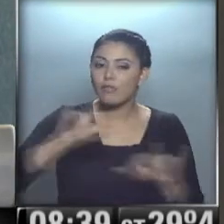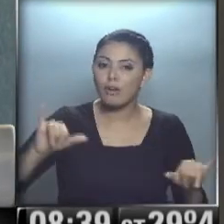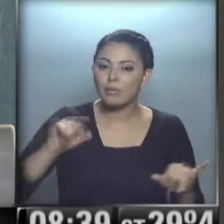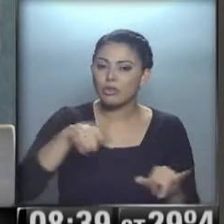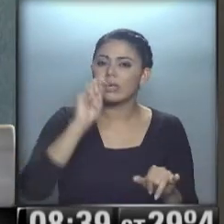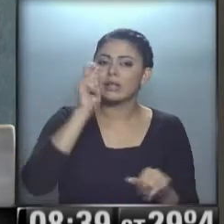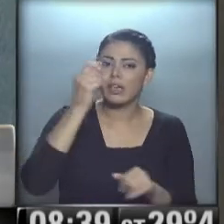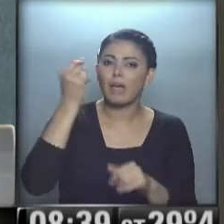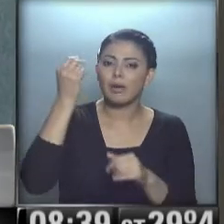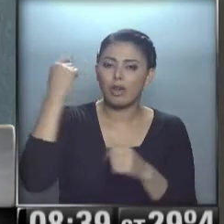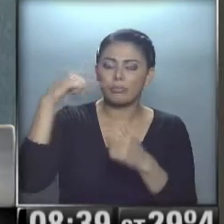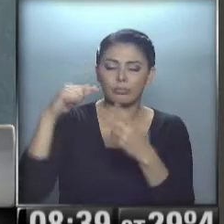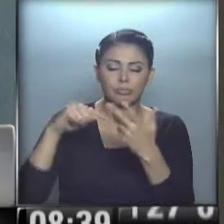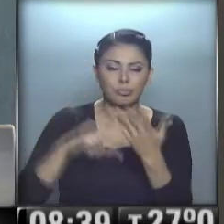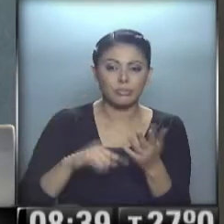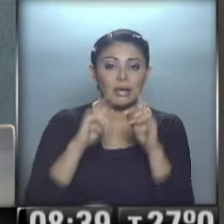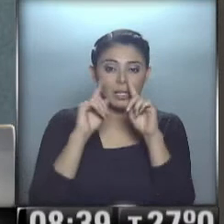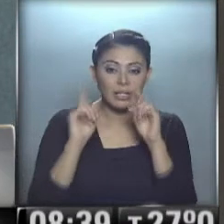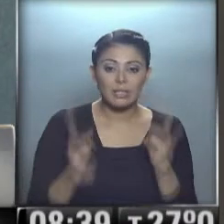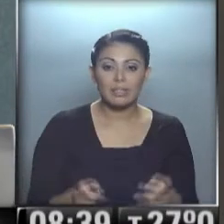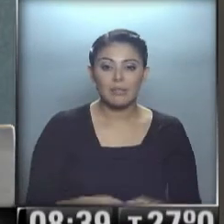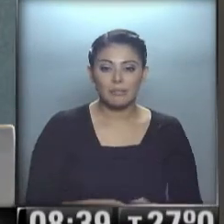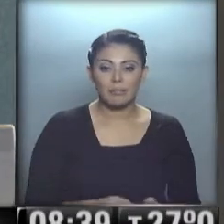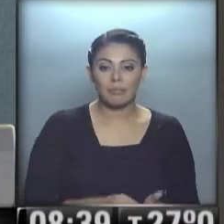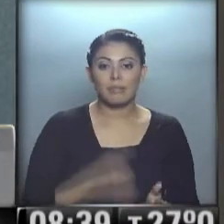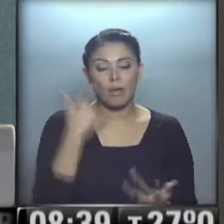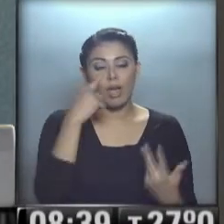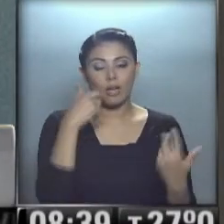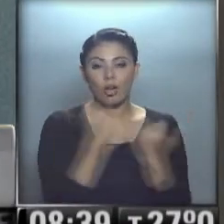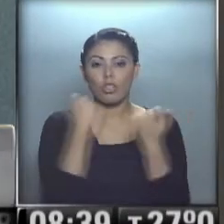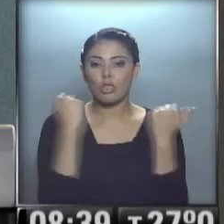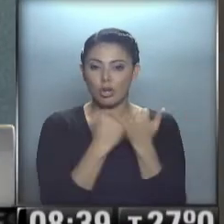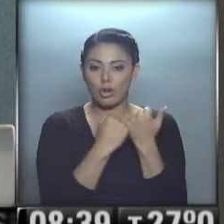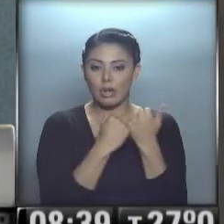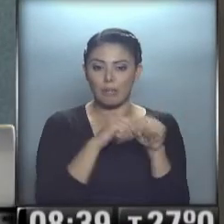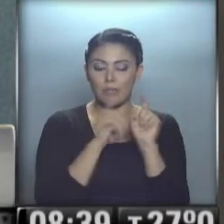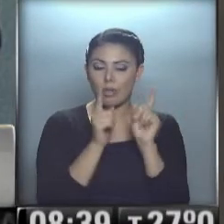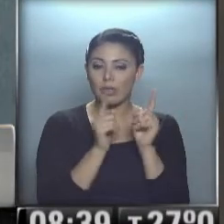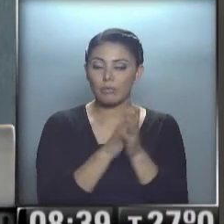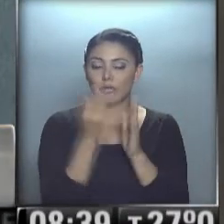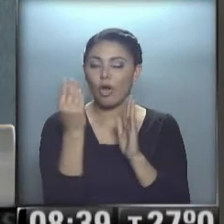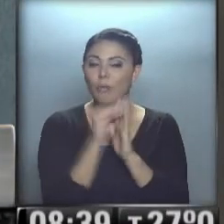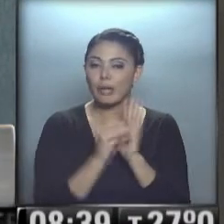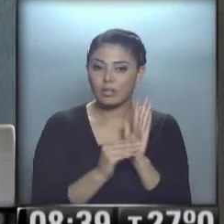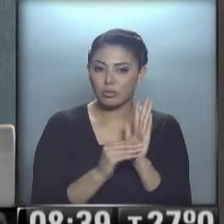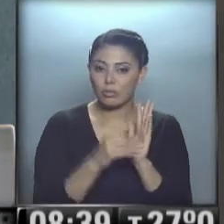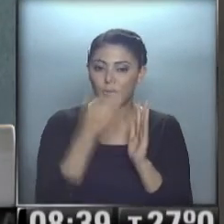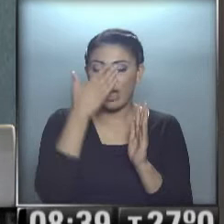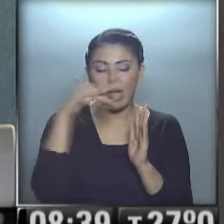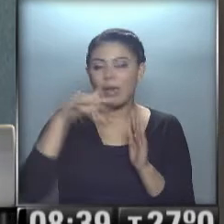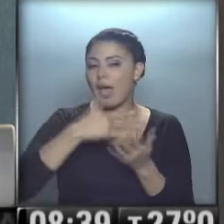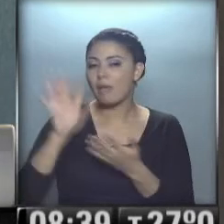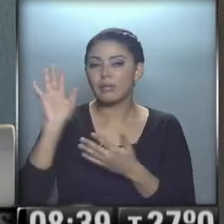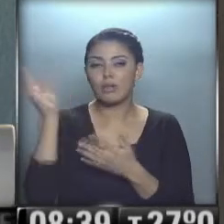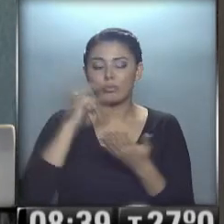carácter fiscal, transparente, que a su vez también es un sistema de fiscalización y control en tiempo real de precios, a los efectos de evitar cualquier tipo de